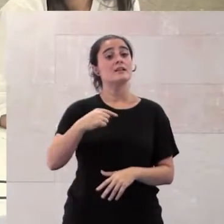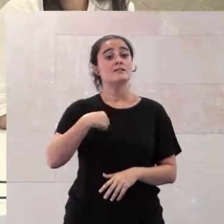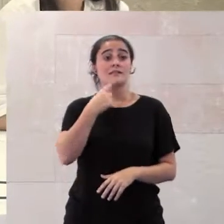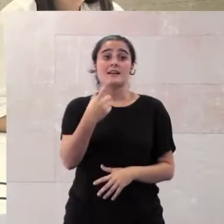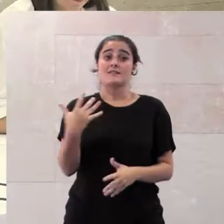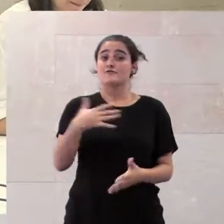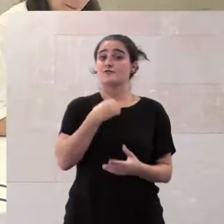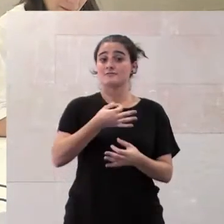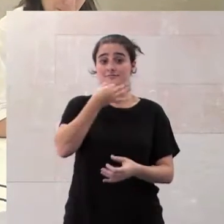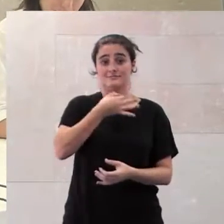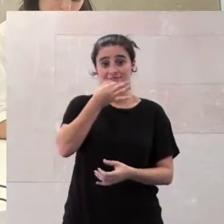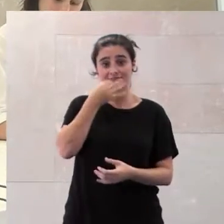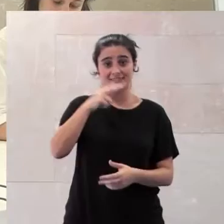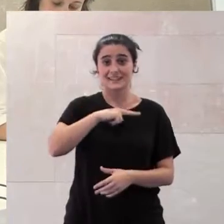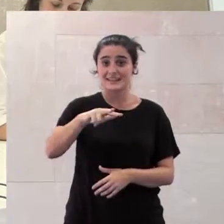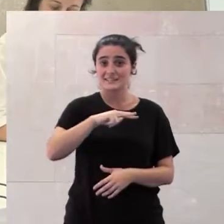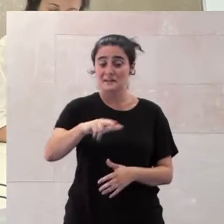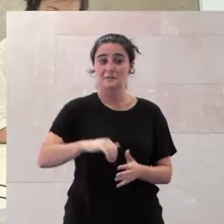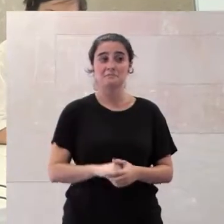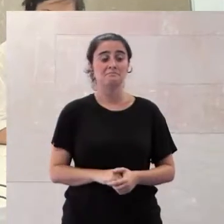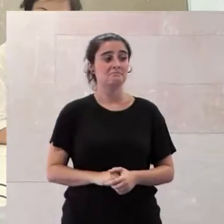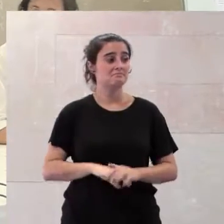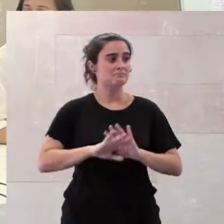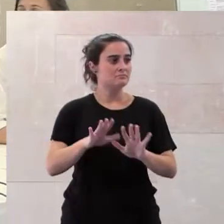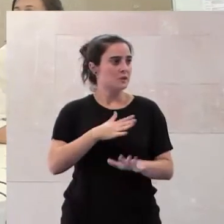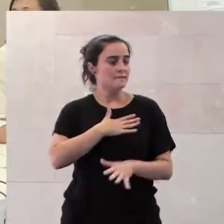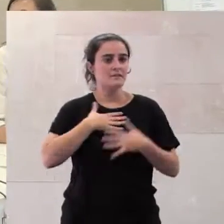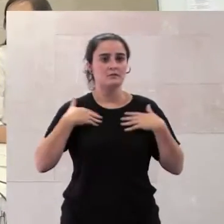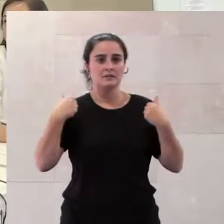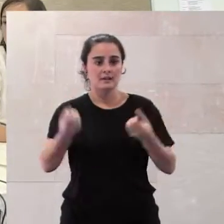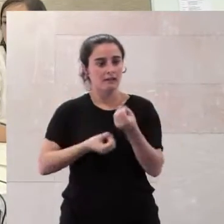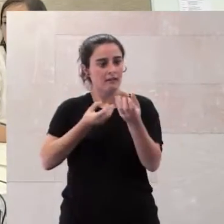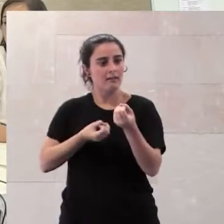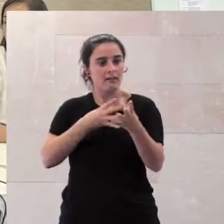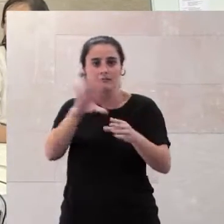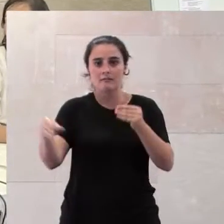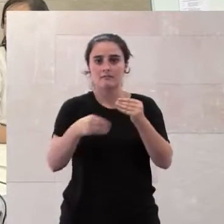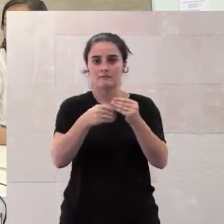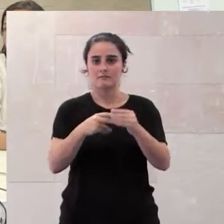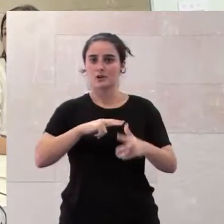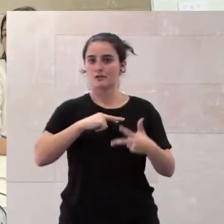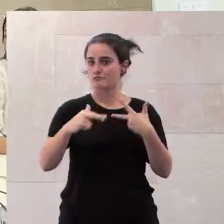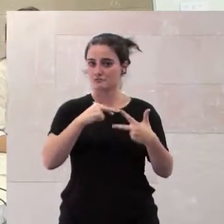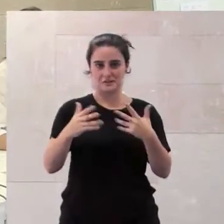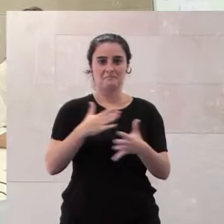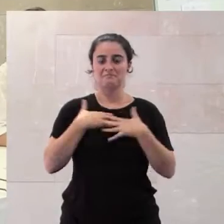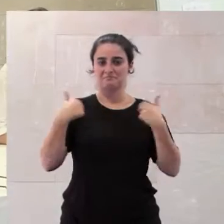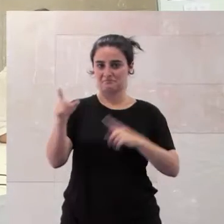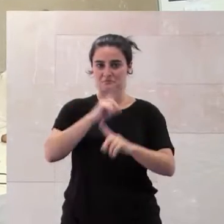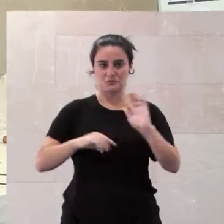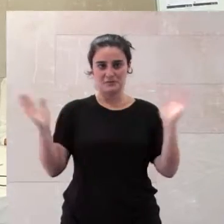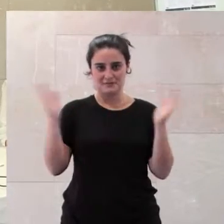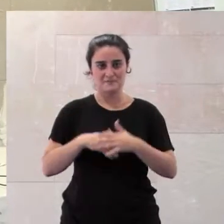castellano, pero bueno, que lo que queréis comentar en euskera, pues bienvenido sea. Bueno, como